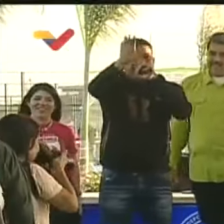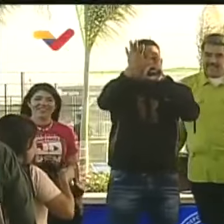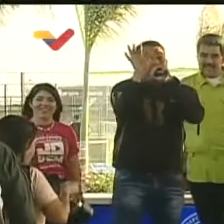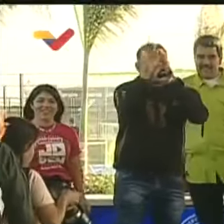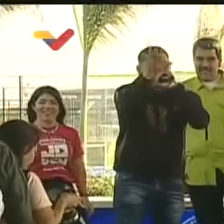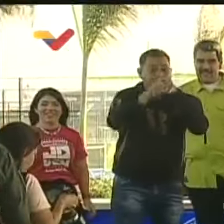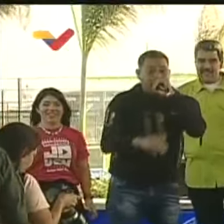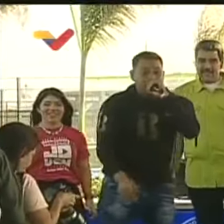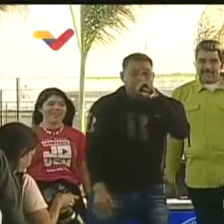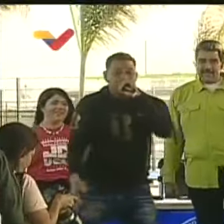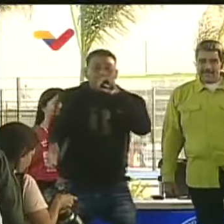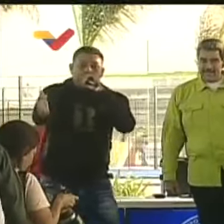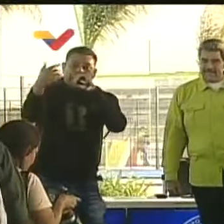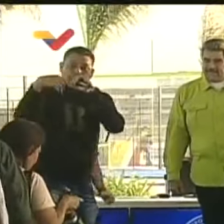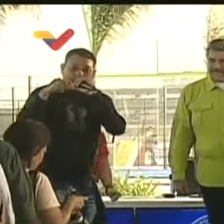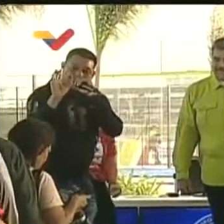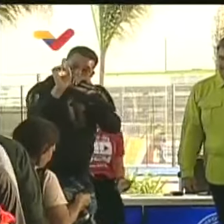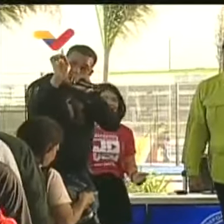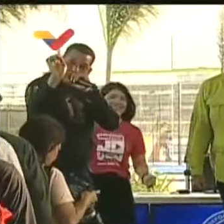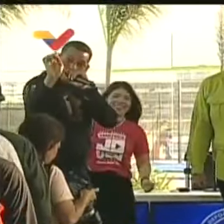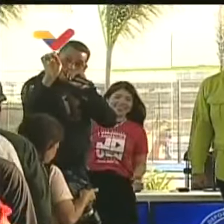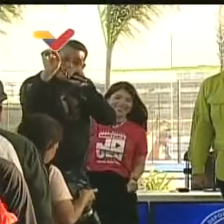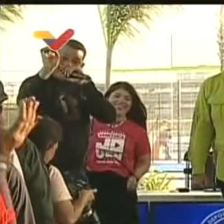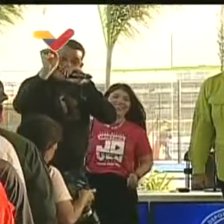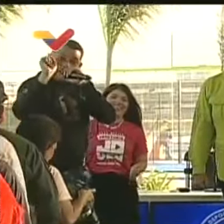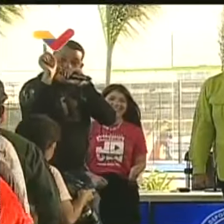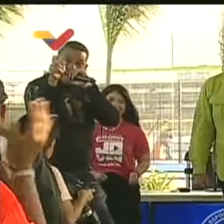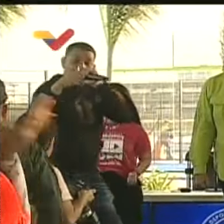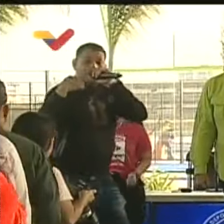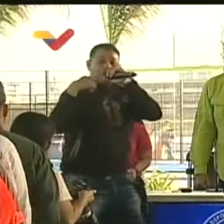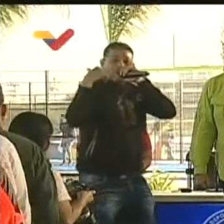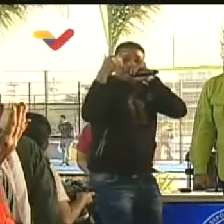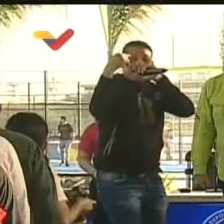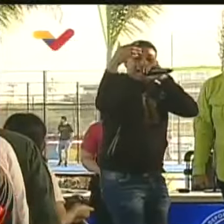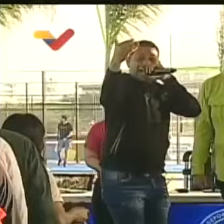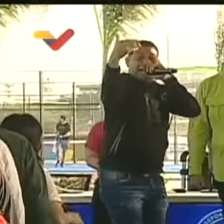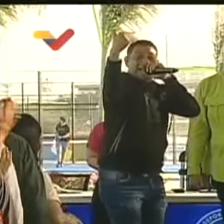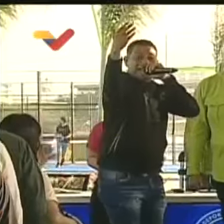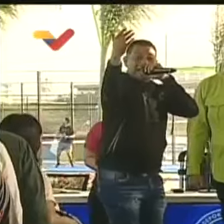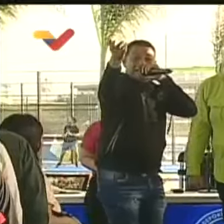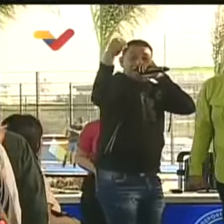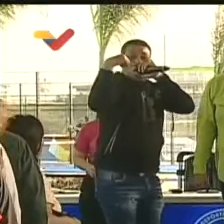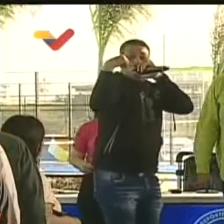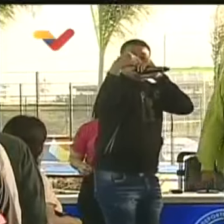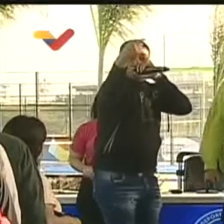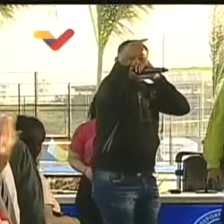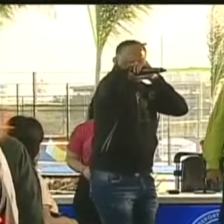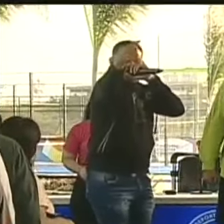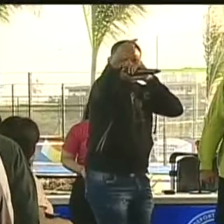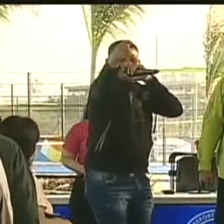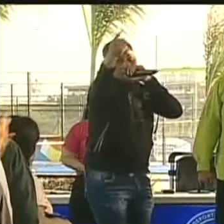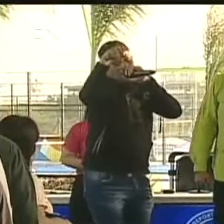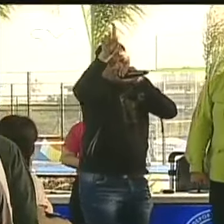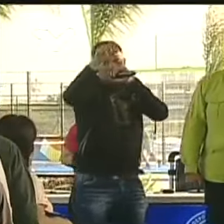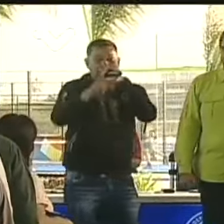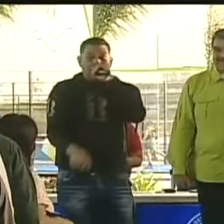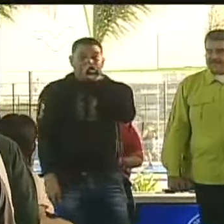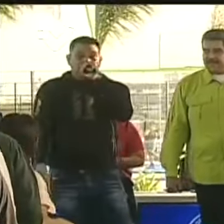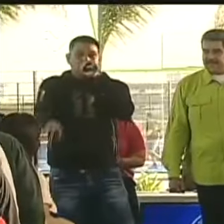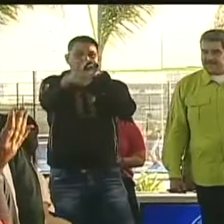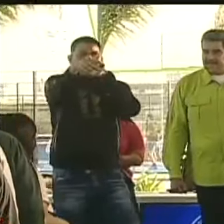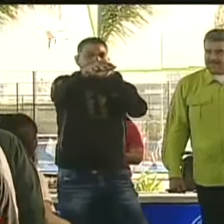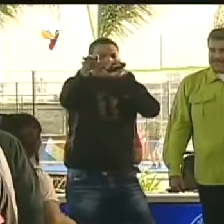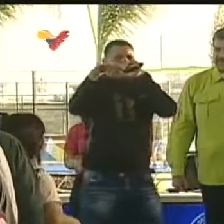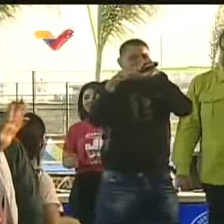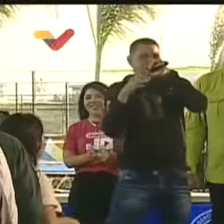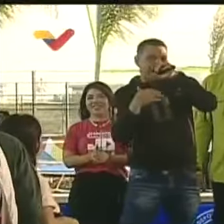nadie está triste, por lo menos, para que veas cómo es. Ey, vamos a llegar hasta 10. Uno, tú, dos, y luego yo